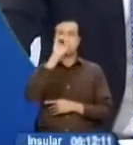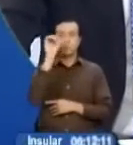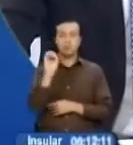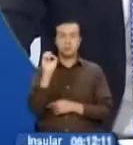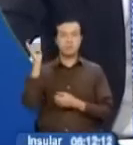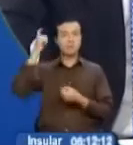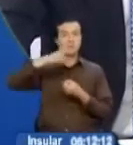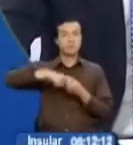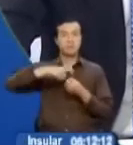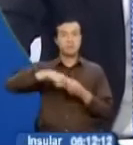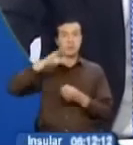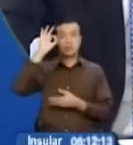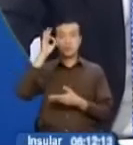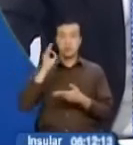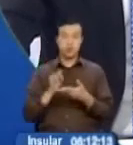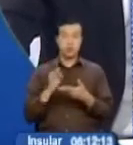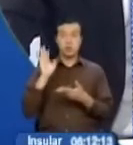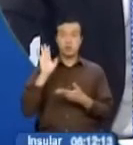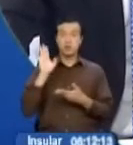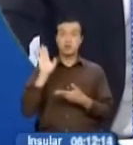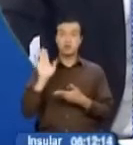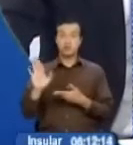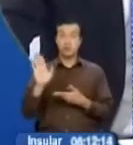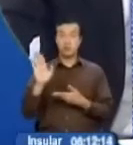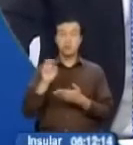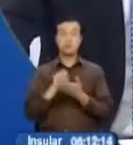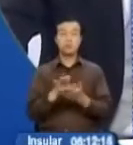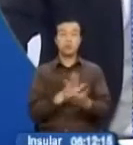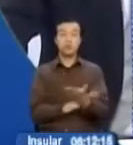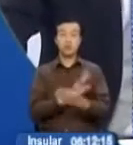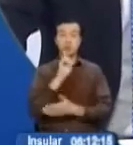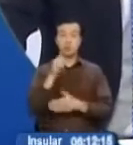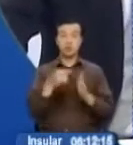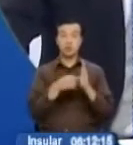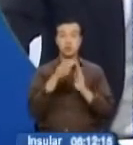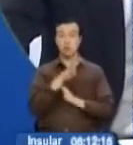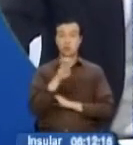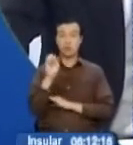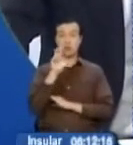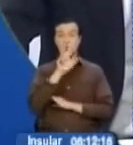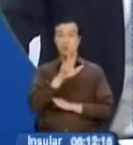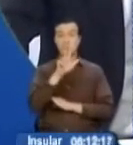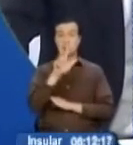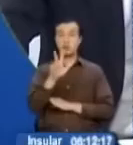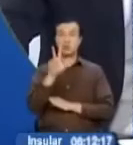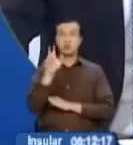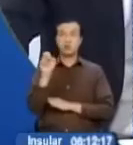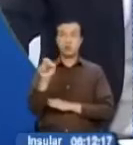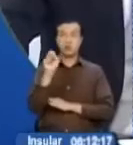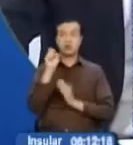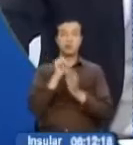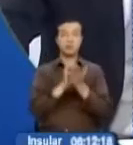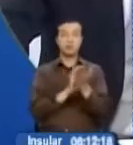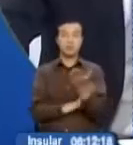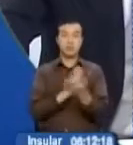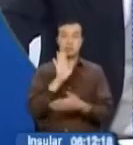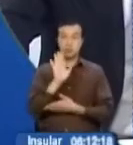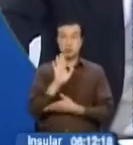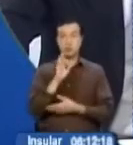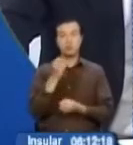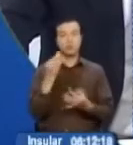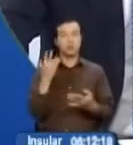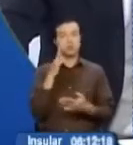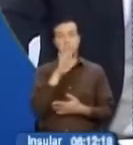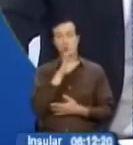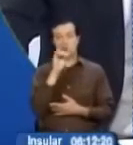de las inscripciones totales de los 1.400, tiene 330 proyectos, entre los